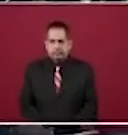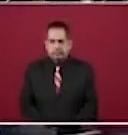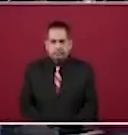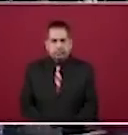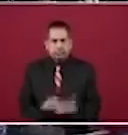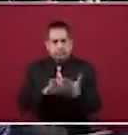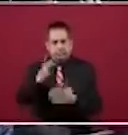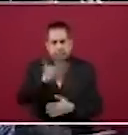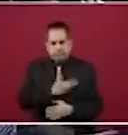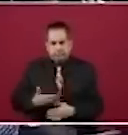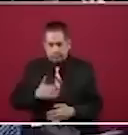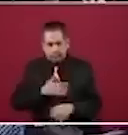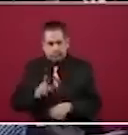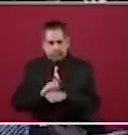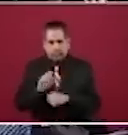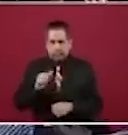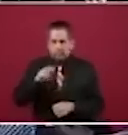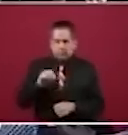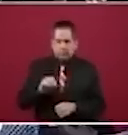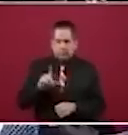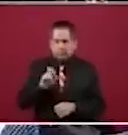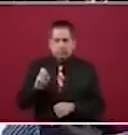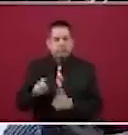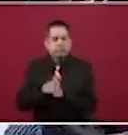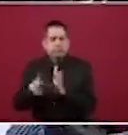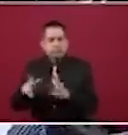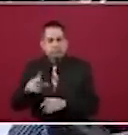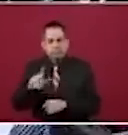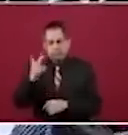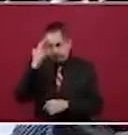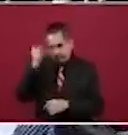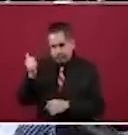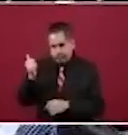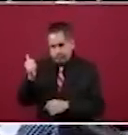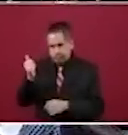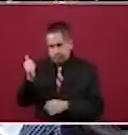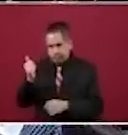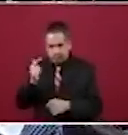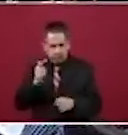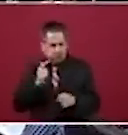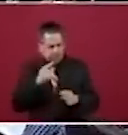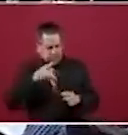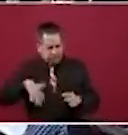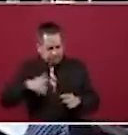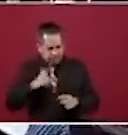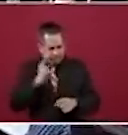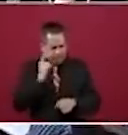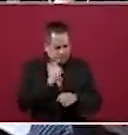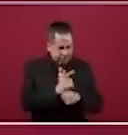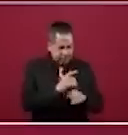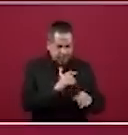Muchas gracias, presidente. Buenos días, Antonio López, del diario La Razón. Dije fragancia, ¿va? Sí. Es flagrancia.